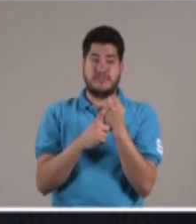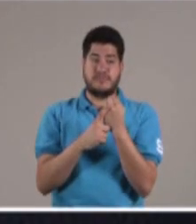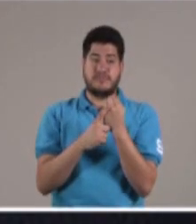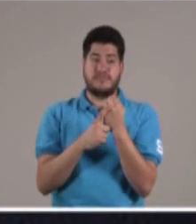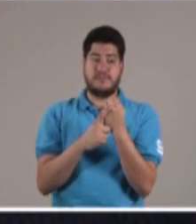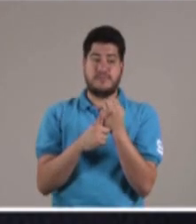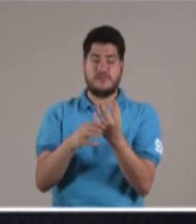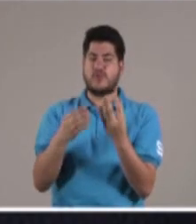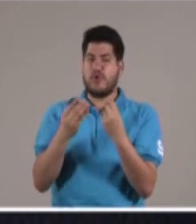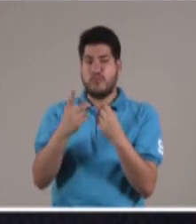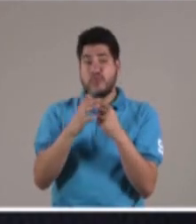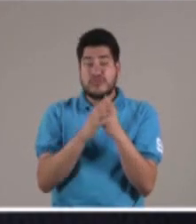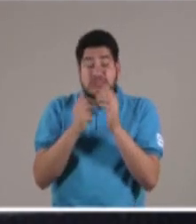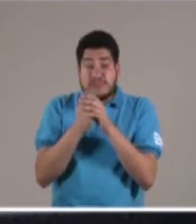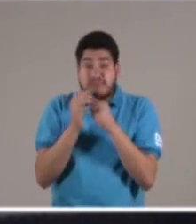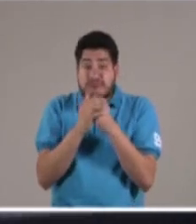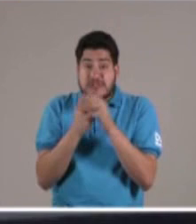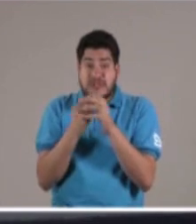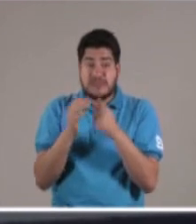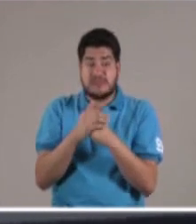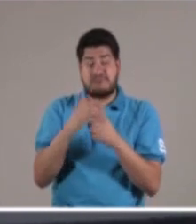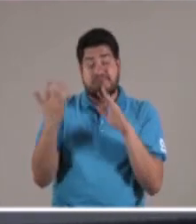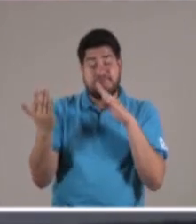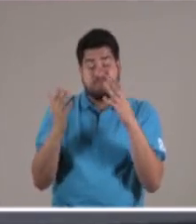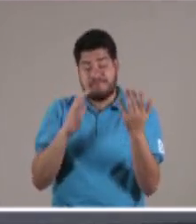cuán desesperante sea